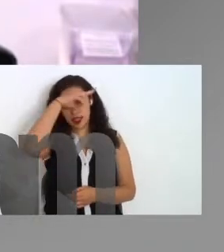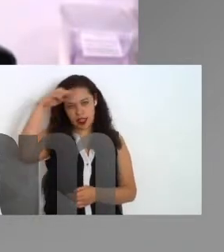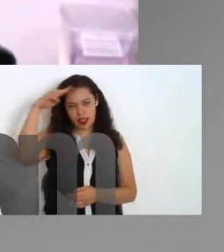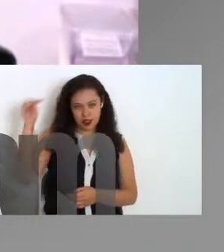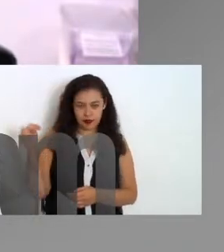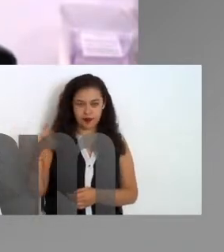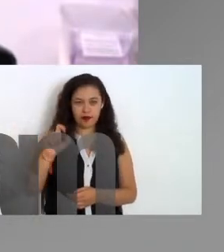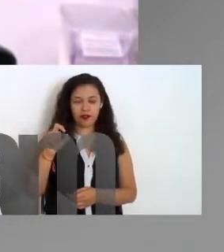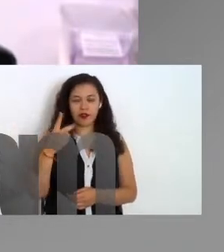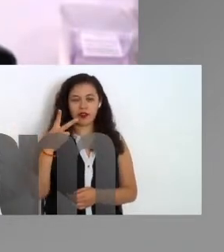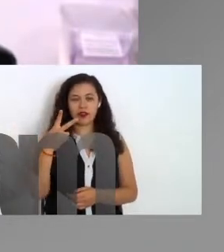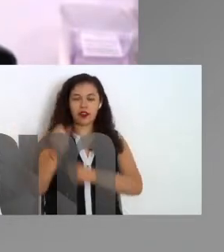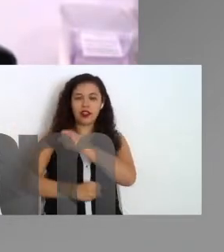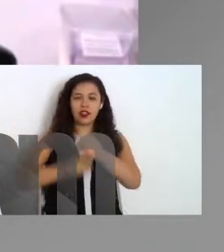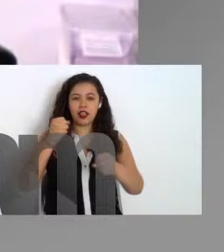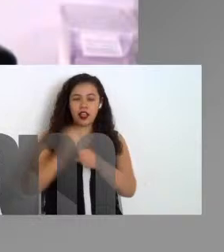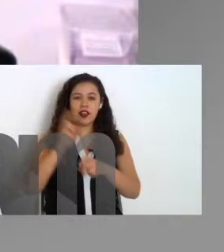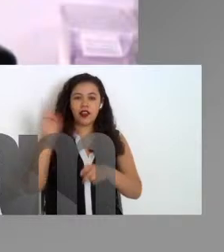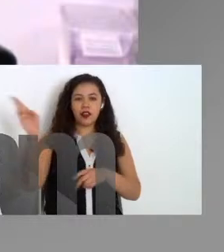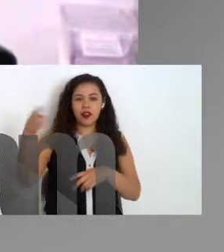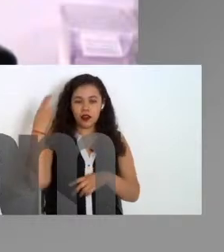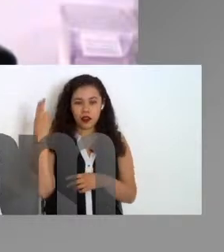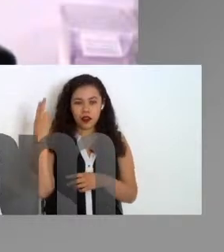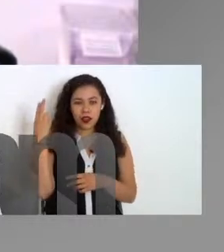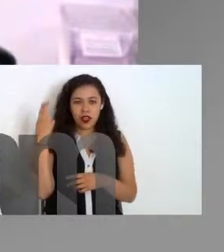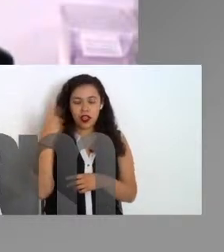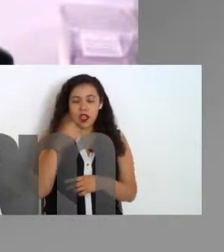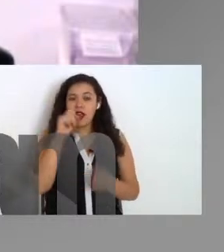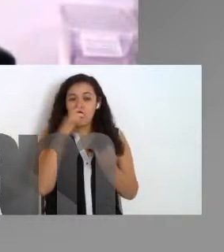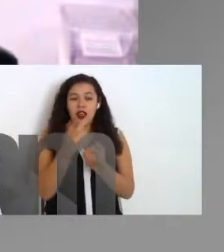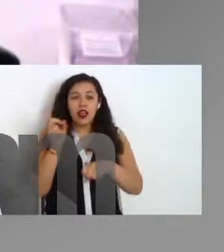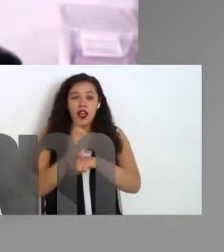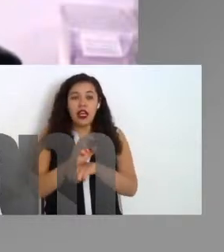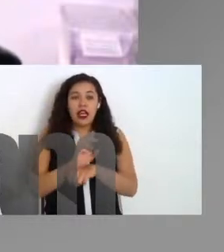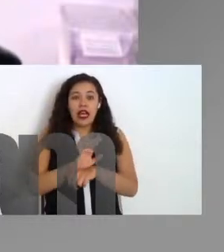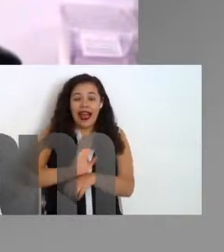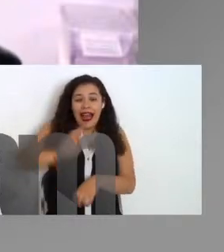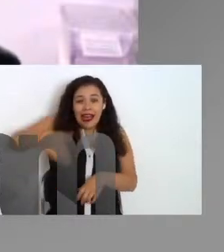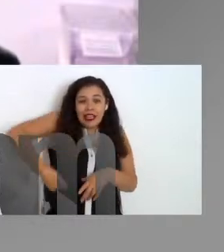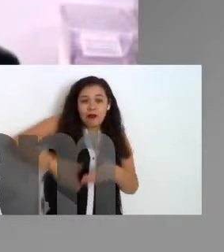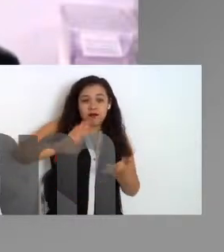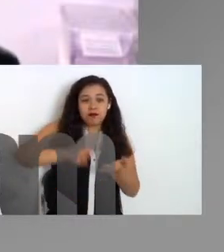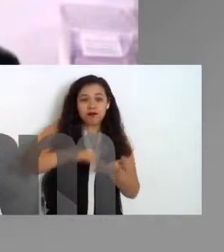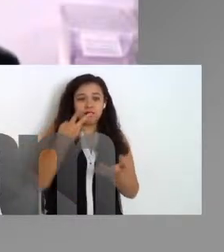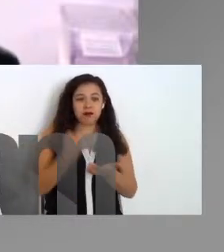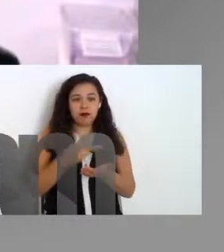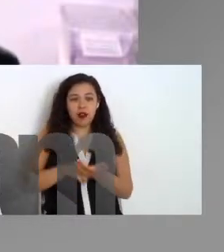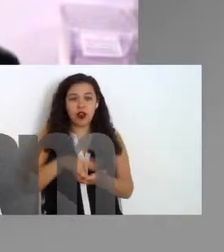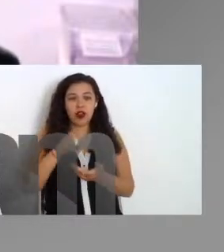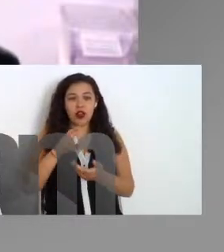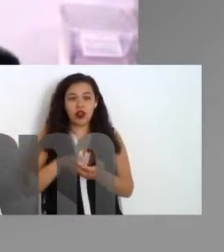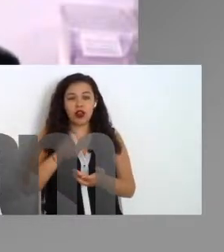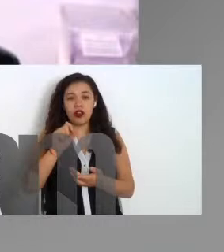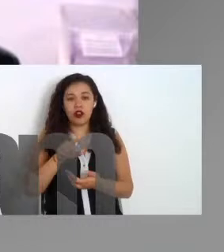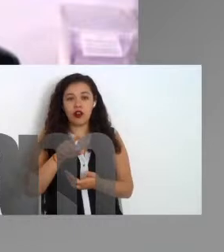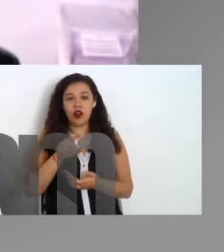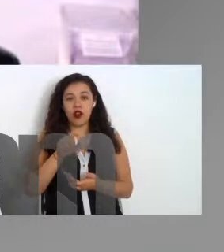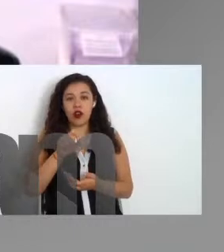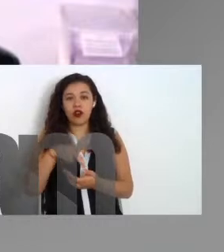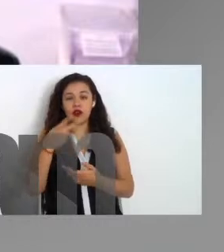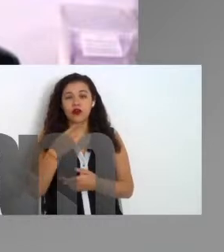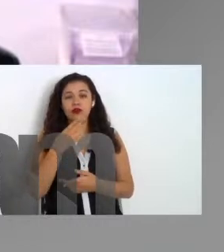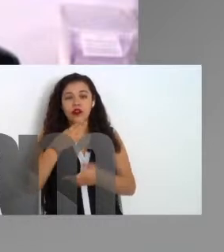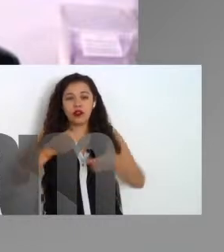carrera universitaria en tiempo, sufrió el mismo día un doble accidente que lo convertiría en usuario de silla de ruedas por el resto de su vida.